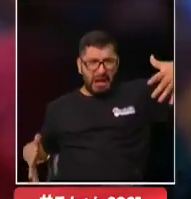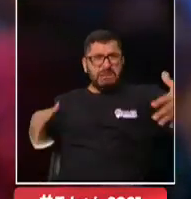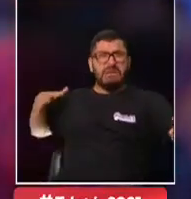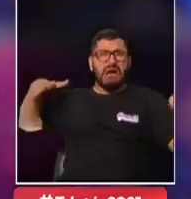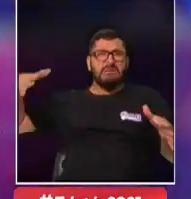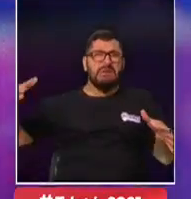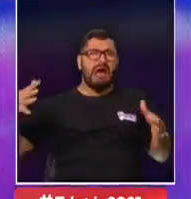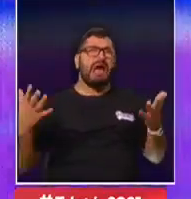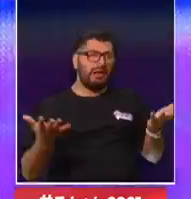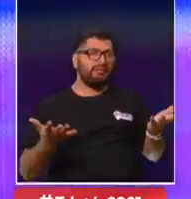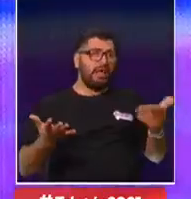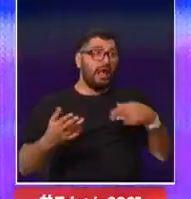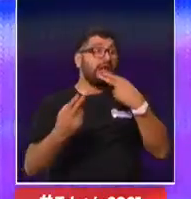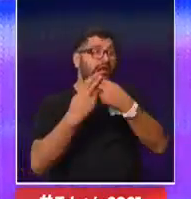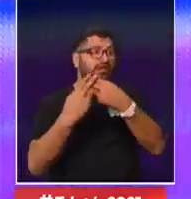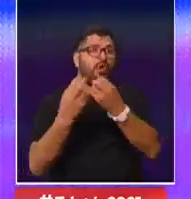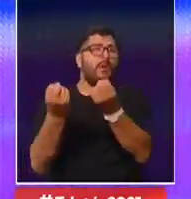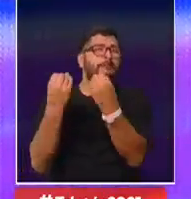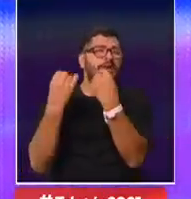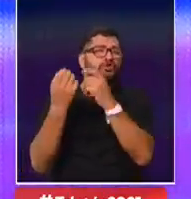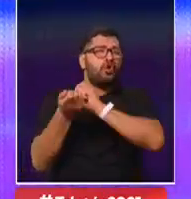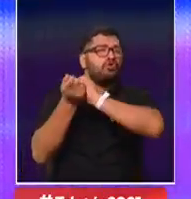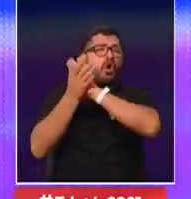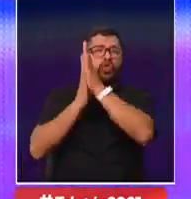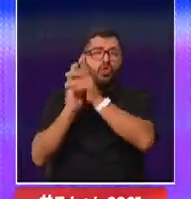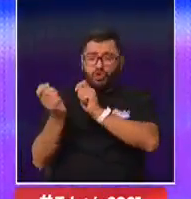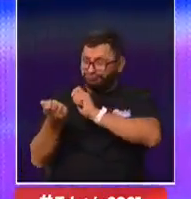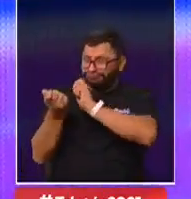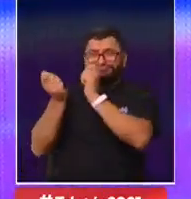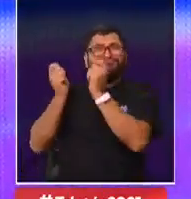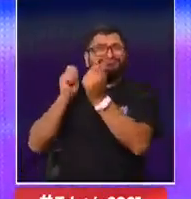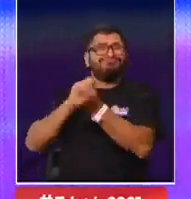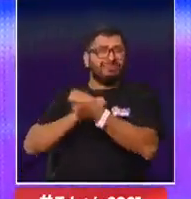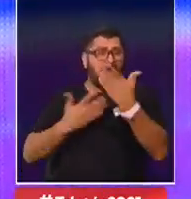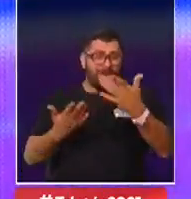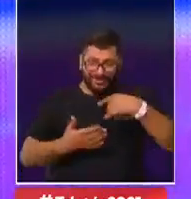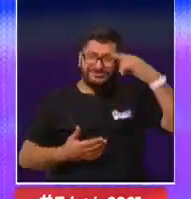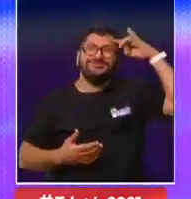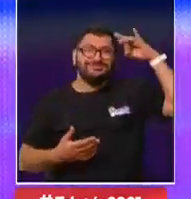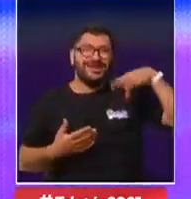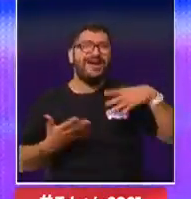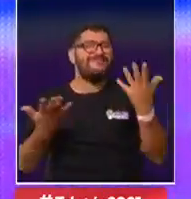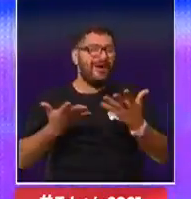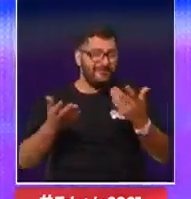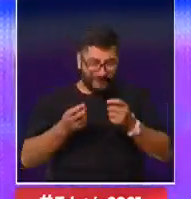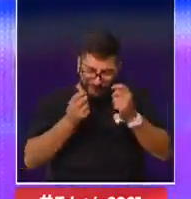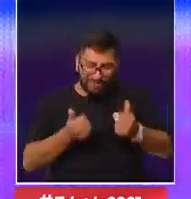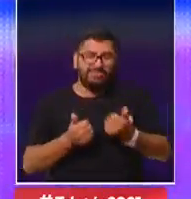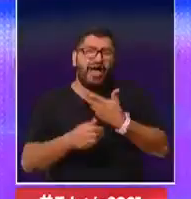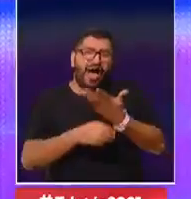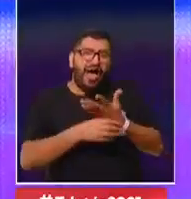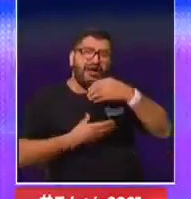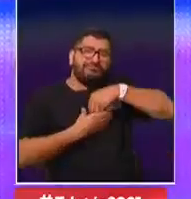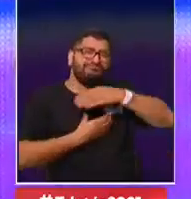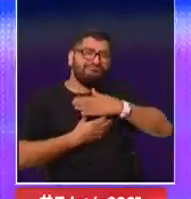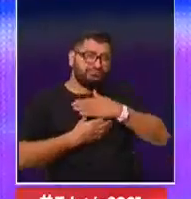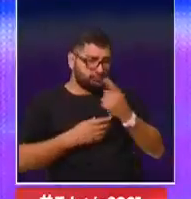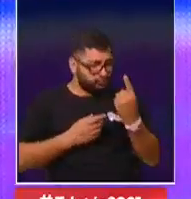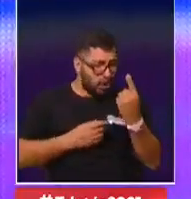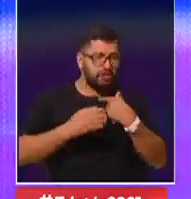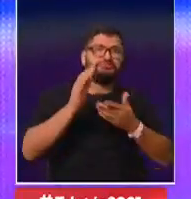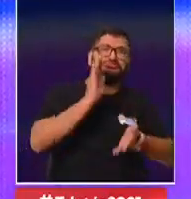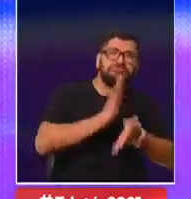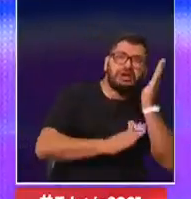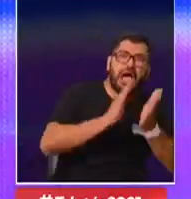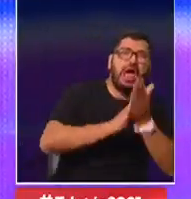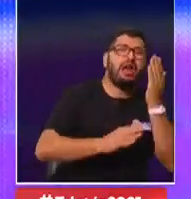todo lo que sé, todas las herramientas que tengo hoy en día para poder vivir sola, para poder salir sola, para hacer